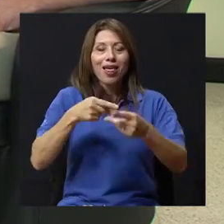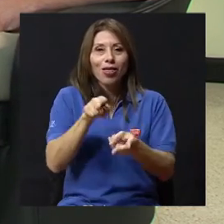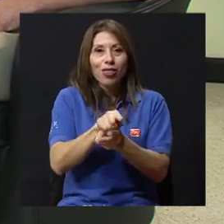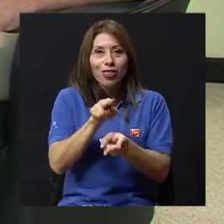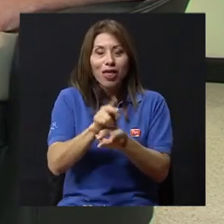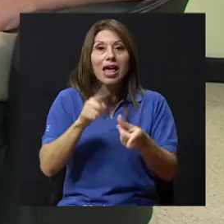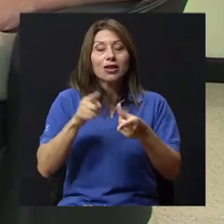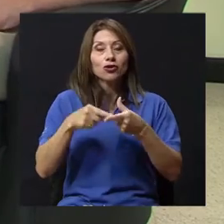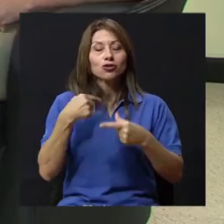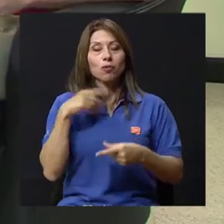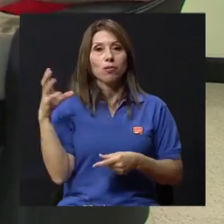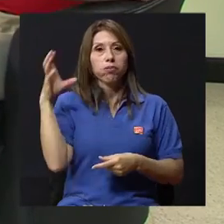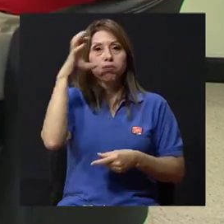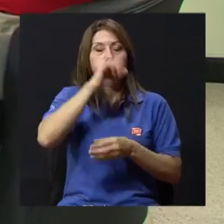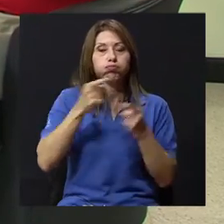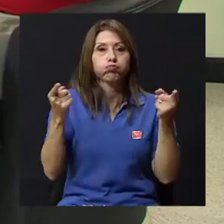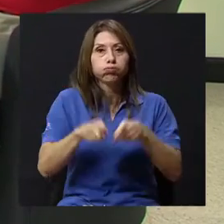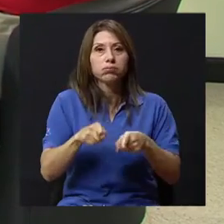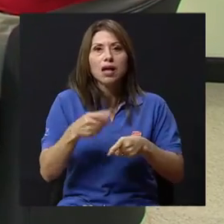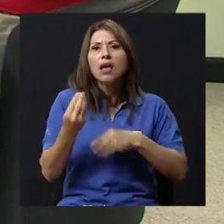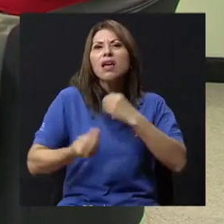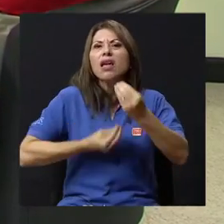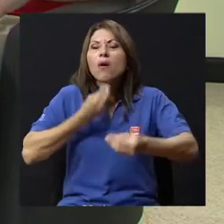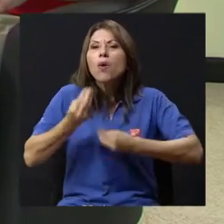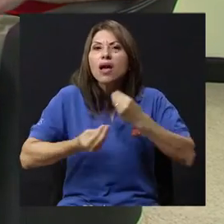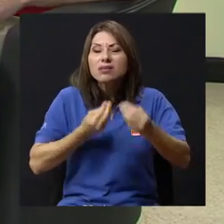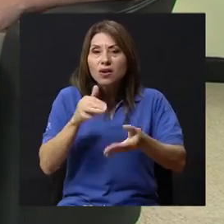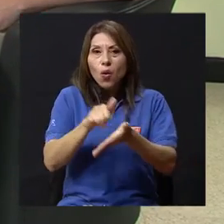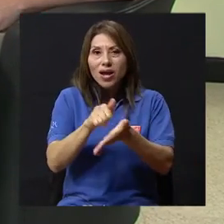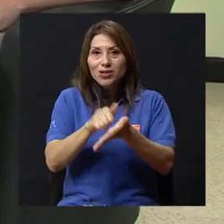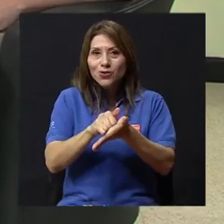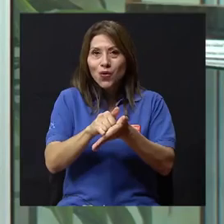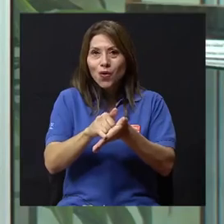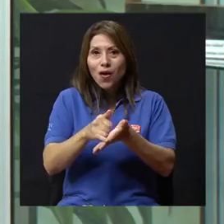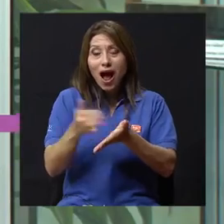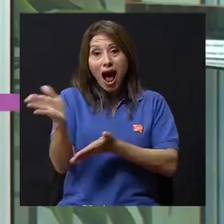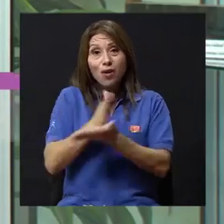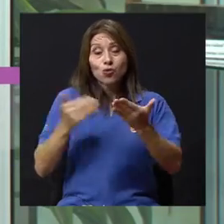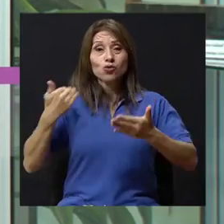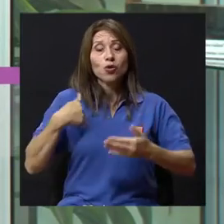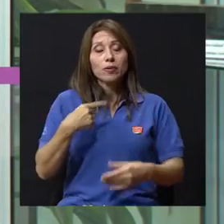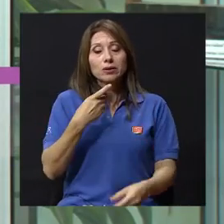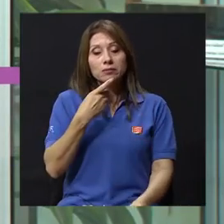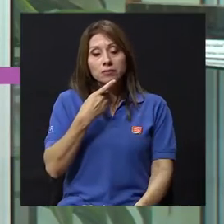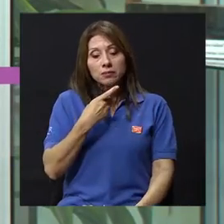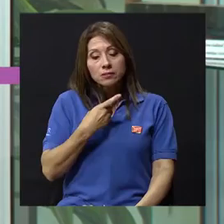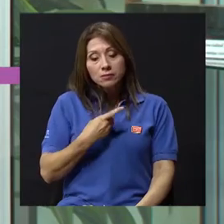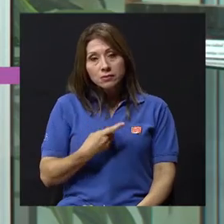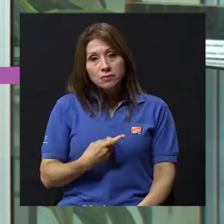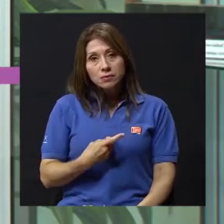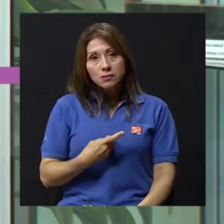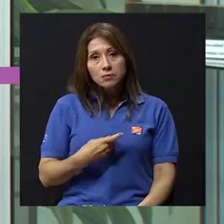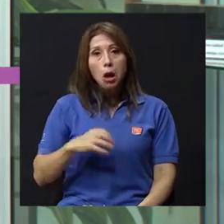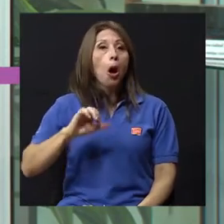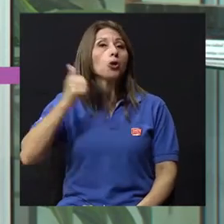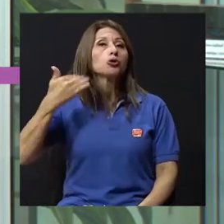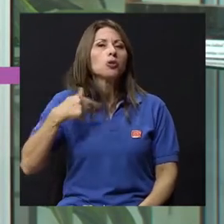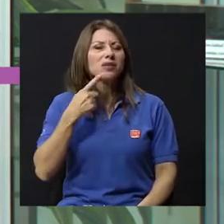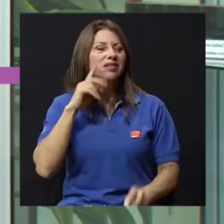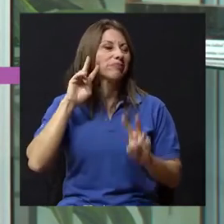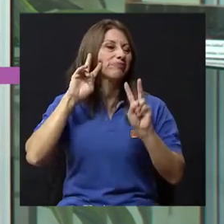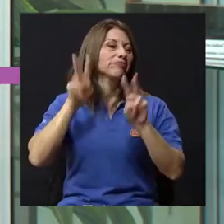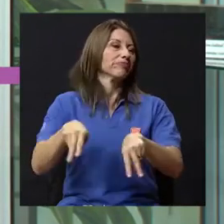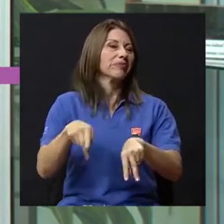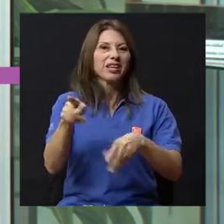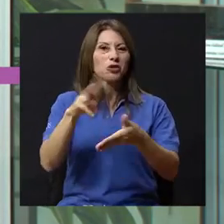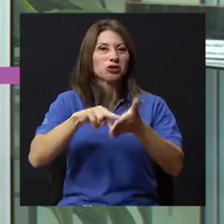cuenta de una sola vez de todo eso. Suma, así como ¿y qué voy a hacer con eso? Entonces, algunos se deprimen, otros dicen, me vale, eso